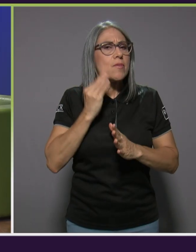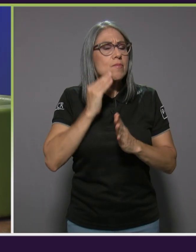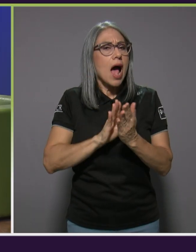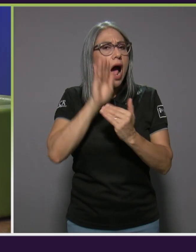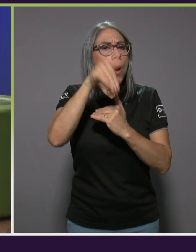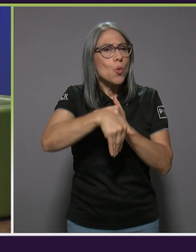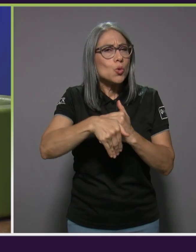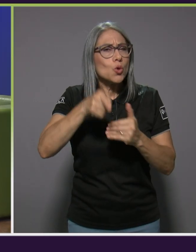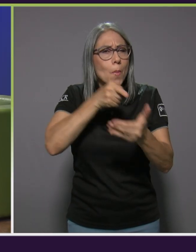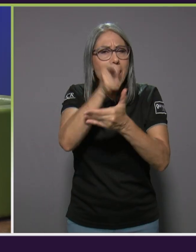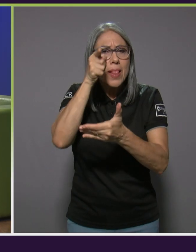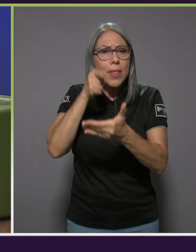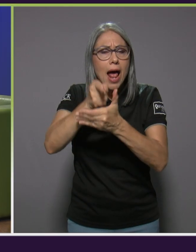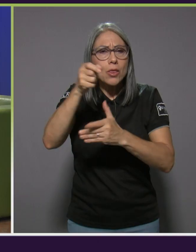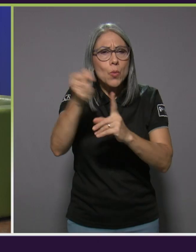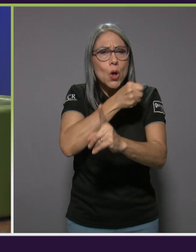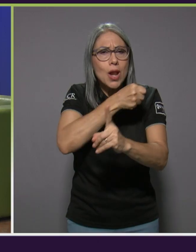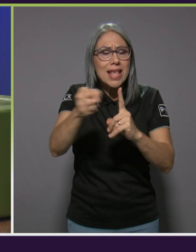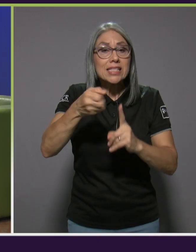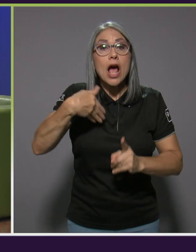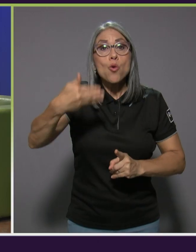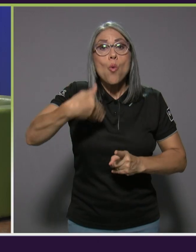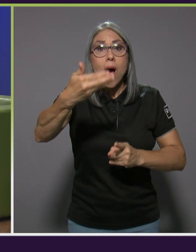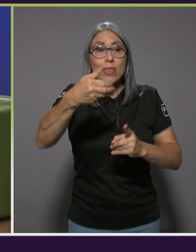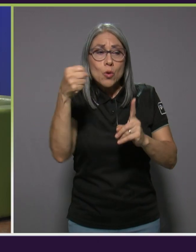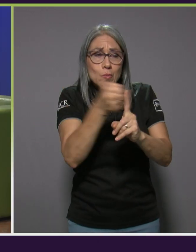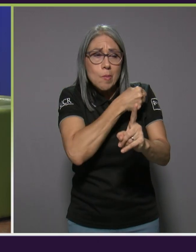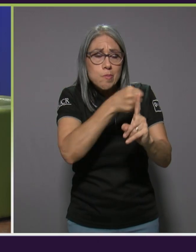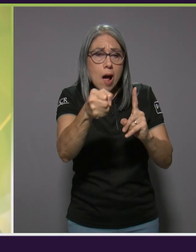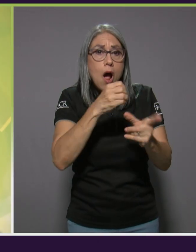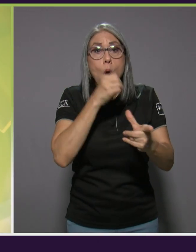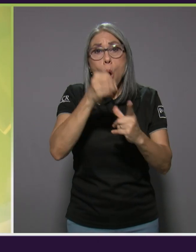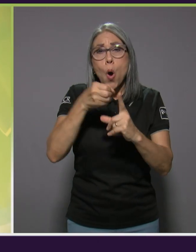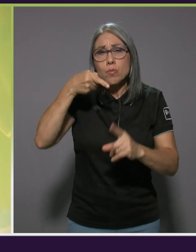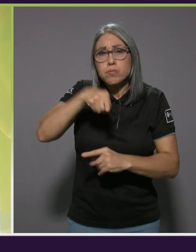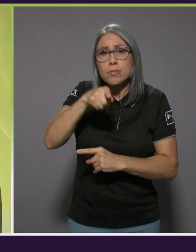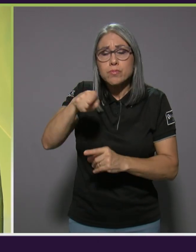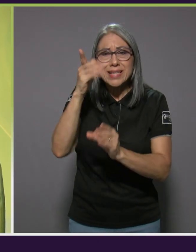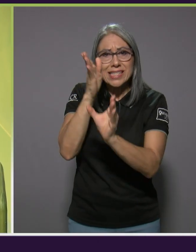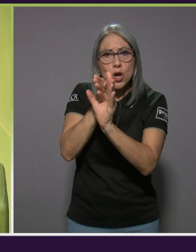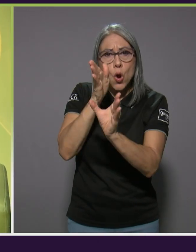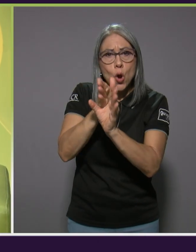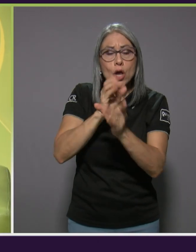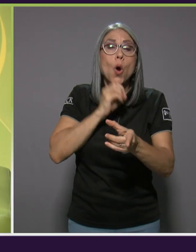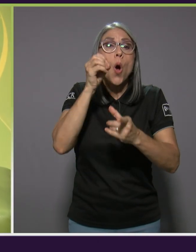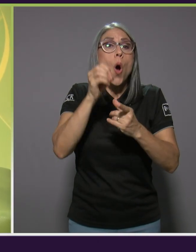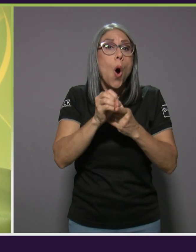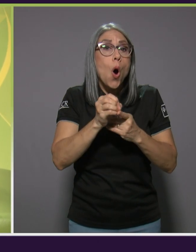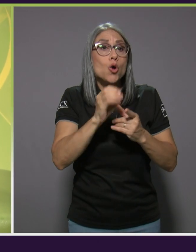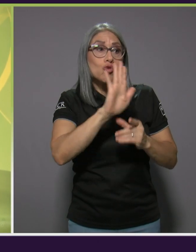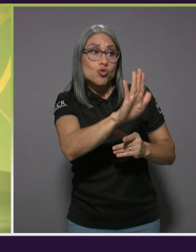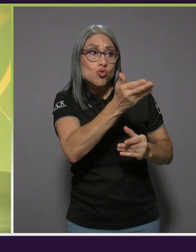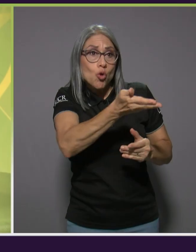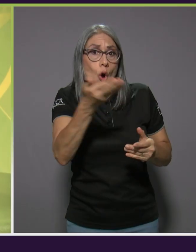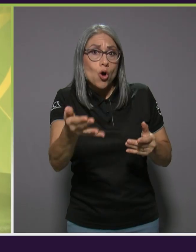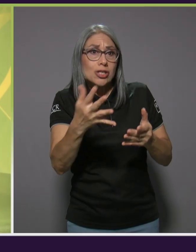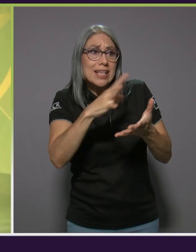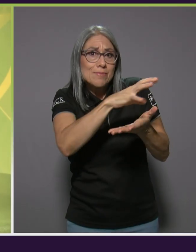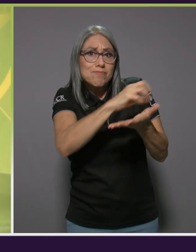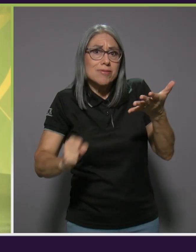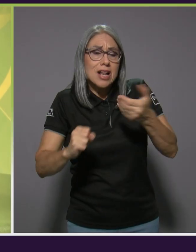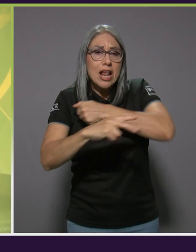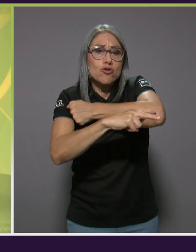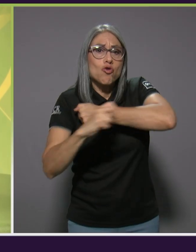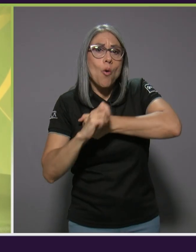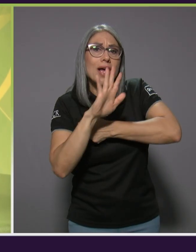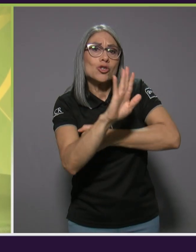cuando sufre una agresión, cuando sufre maltrato psicológico, cuando tiene un abuso patrimonial, que le roban su pensión, que le